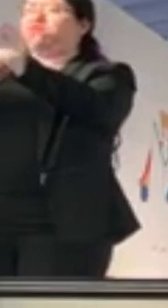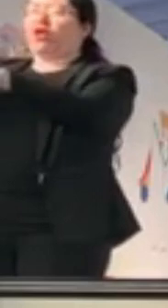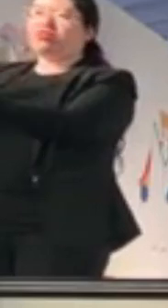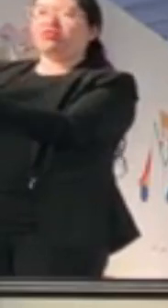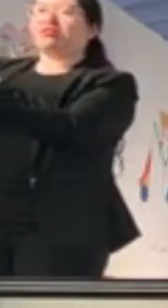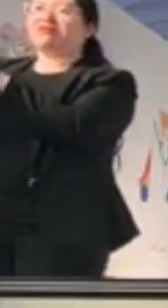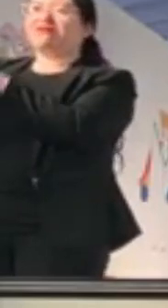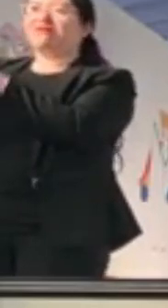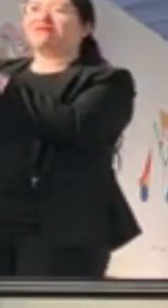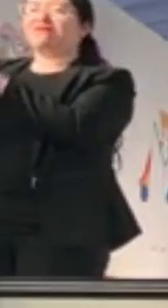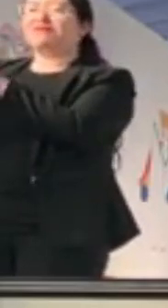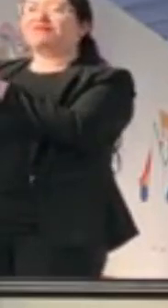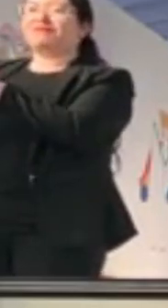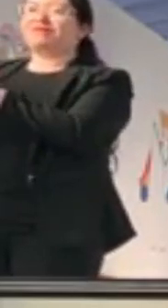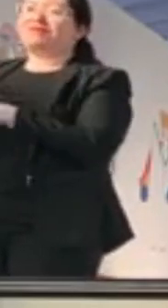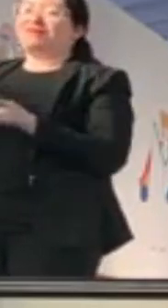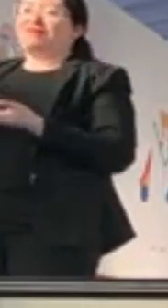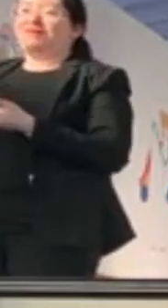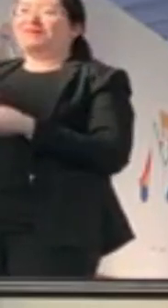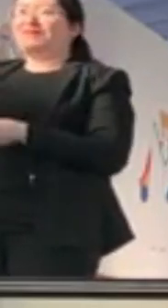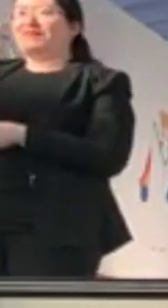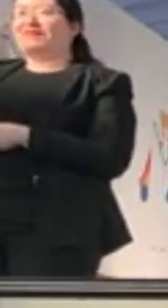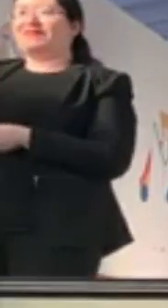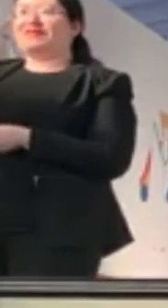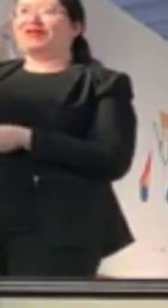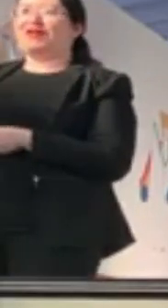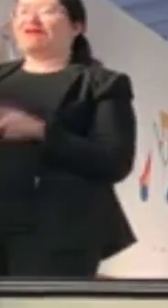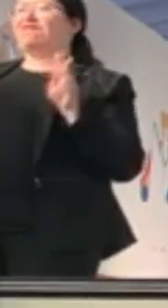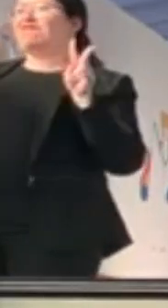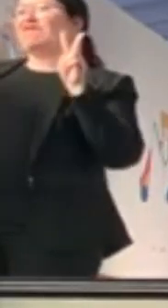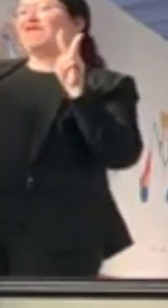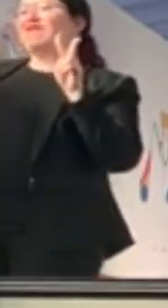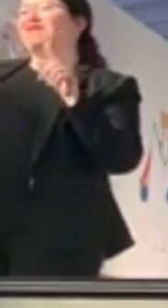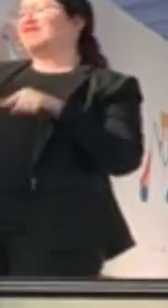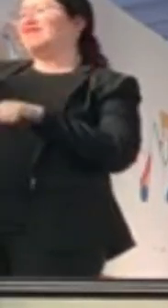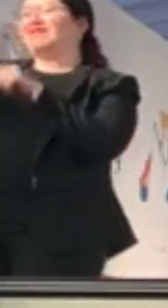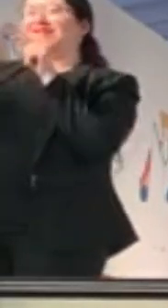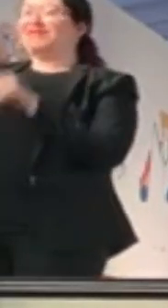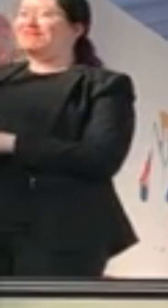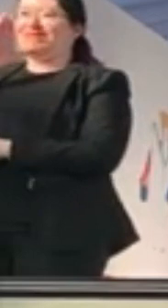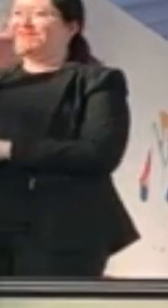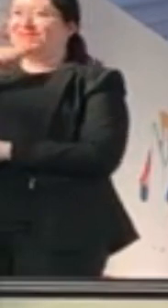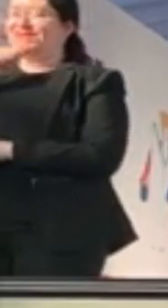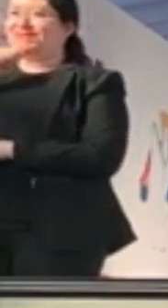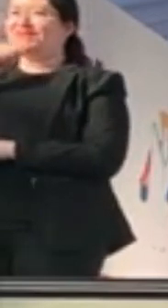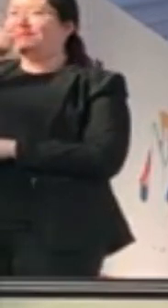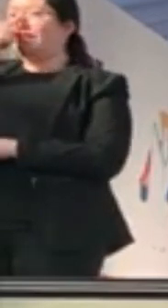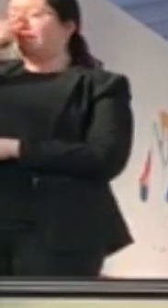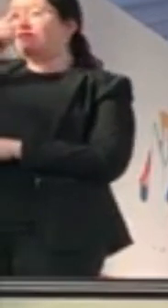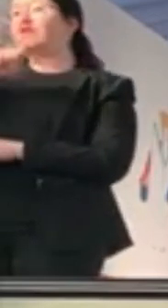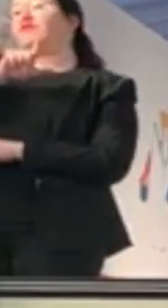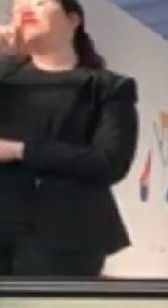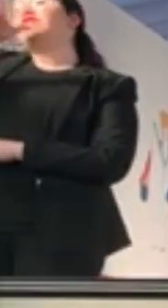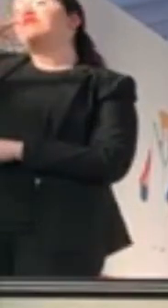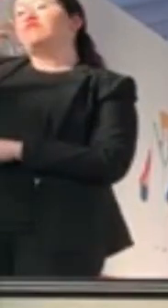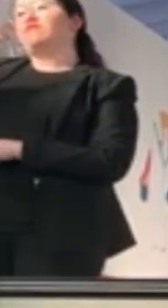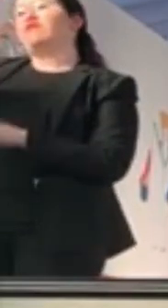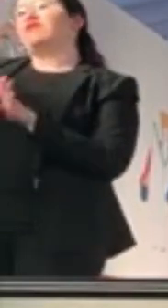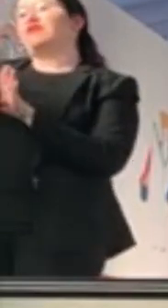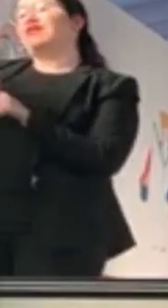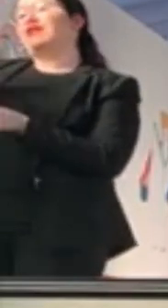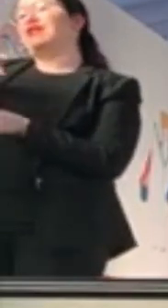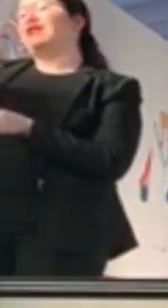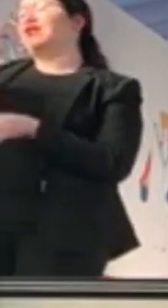todo e hizo que el cabeza hueca de Fox no pudiera sacarlo de la carrera presidencial, aunque después nos hayan hecho un